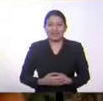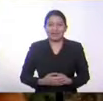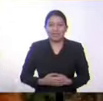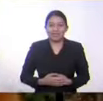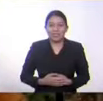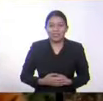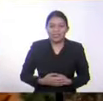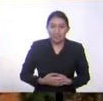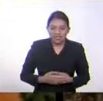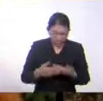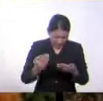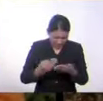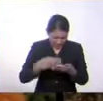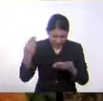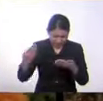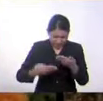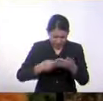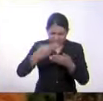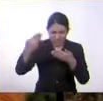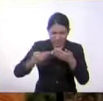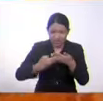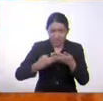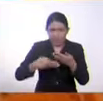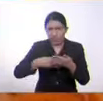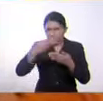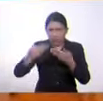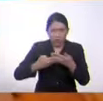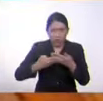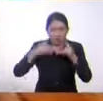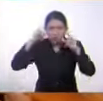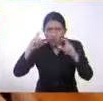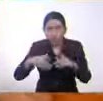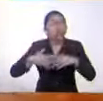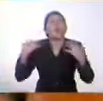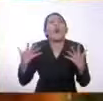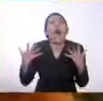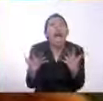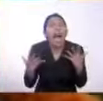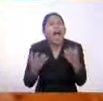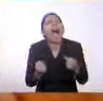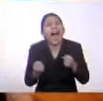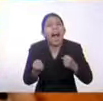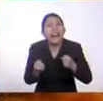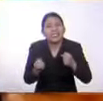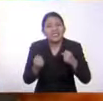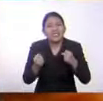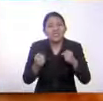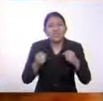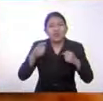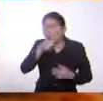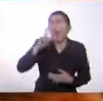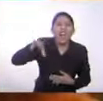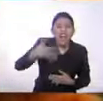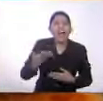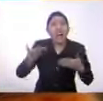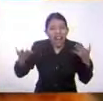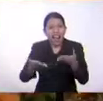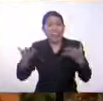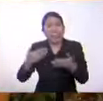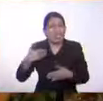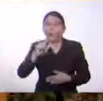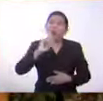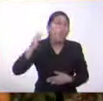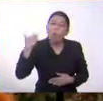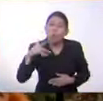¿Y estas son las fotos de los coatíes? Sí, señor Max. ¡No! ¿Pero qué hiciste, querida